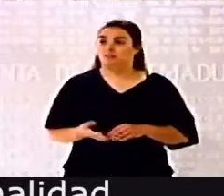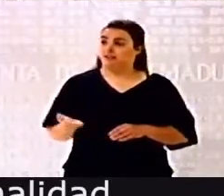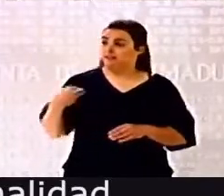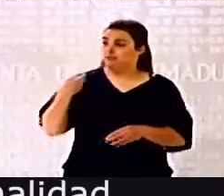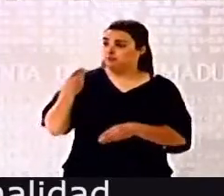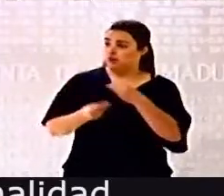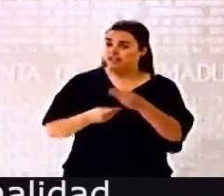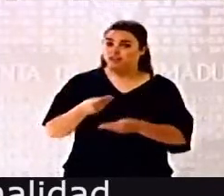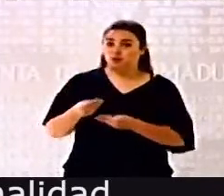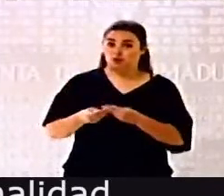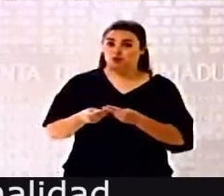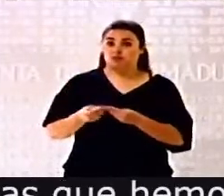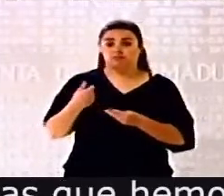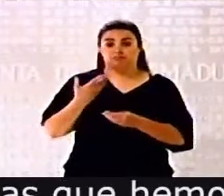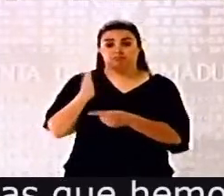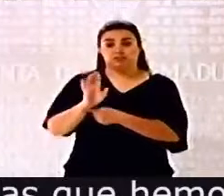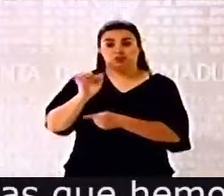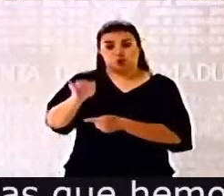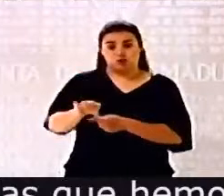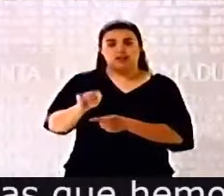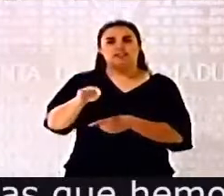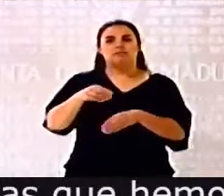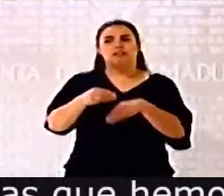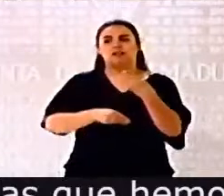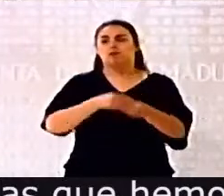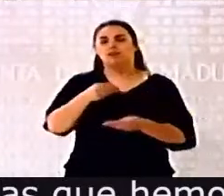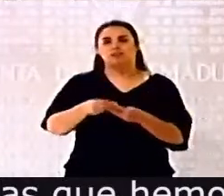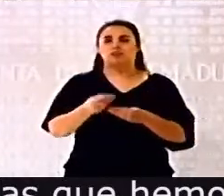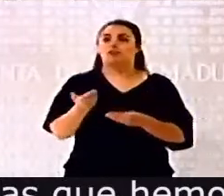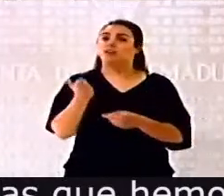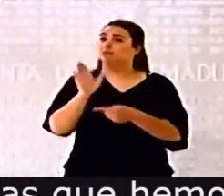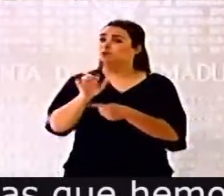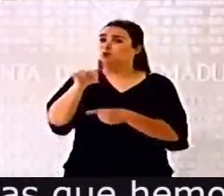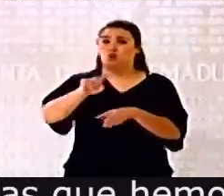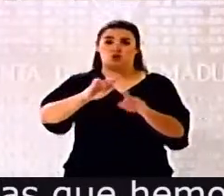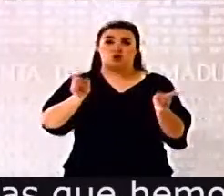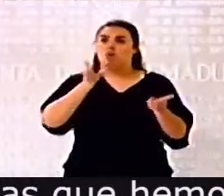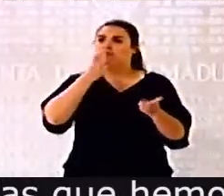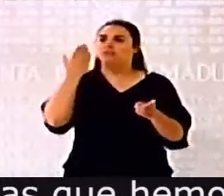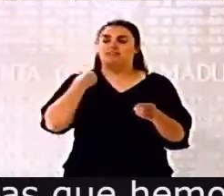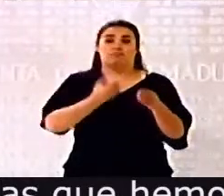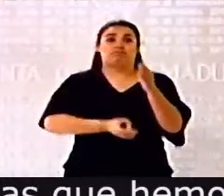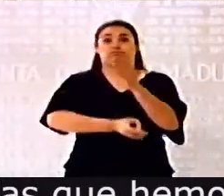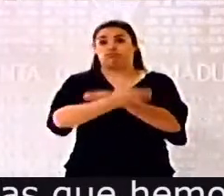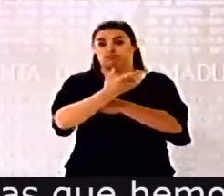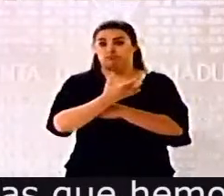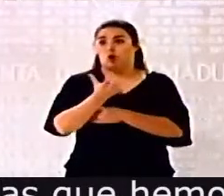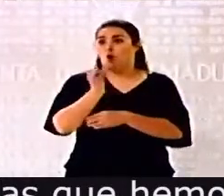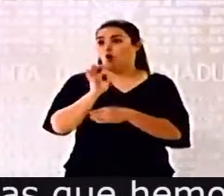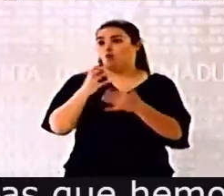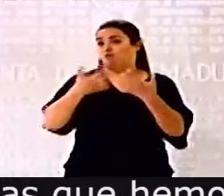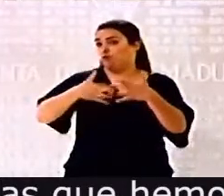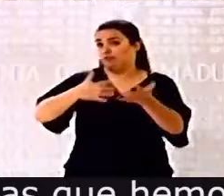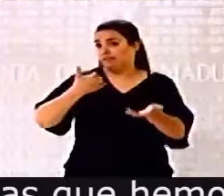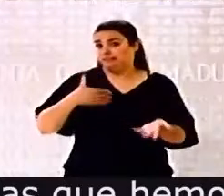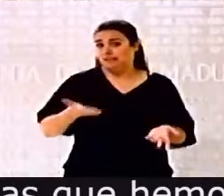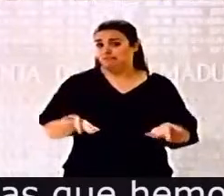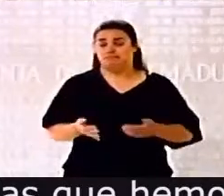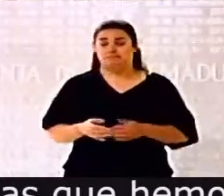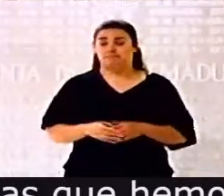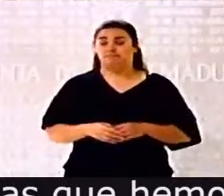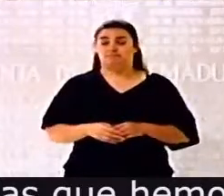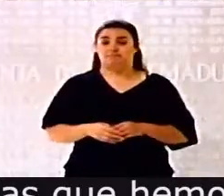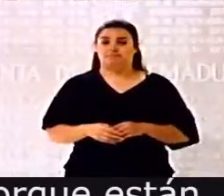hecho, que les presento hoy, y las que hemos hecho, que no les presento hoy porque ya están colgadas o están en funcionamiento.